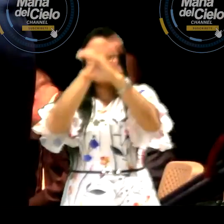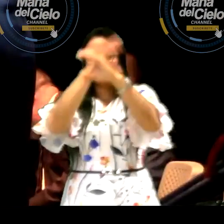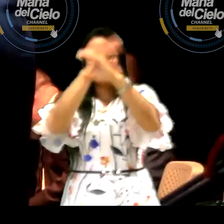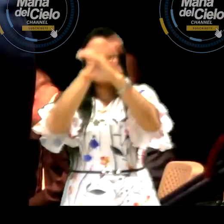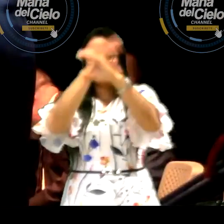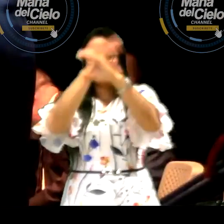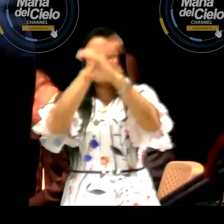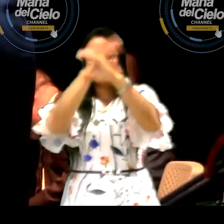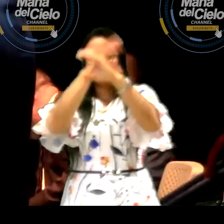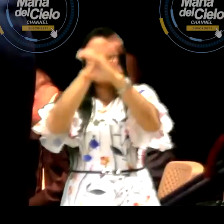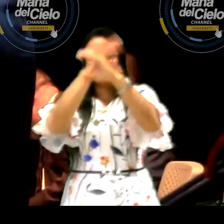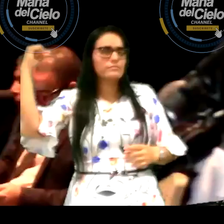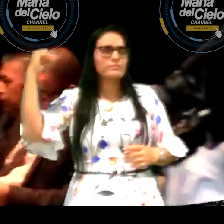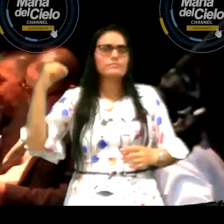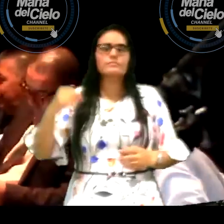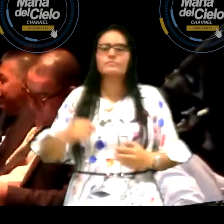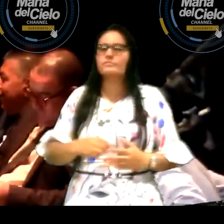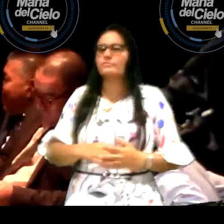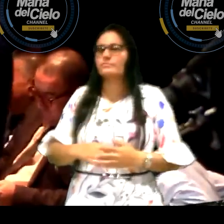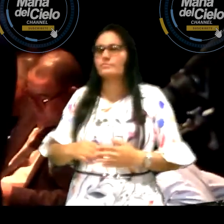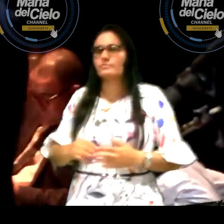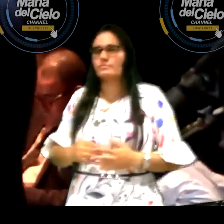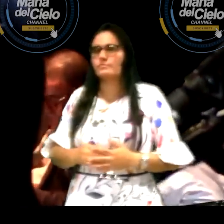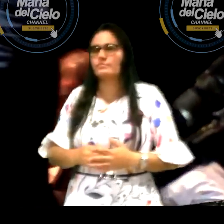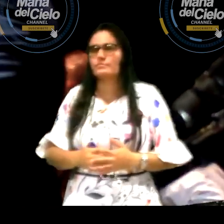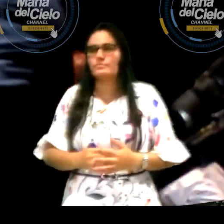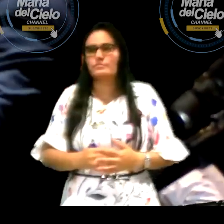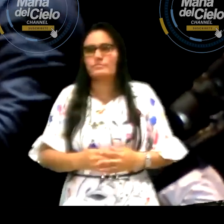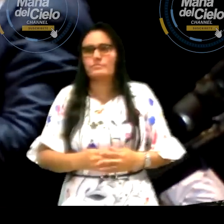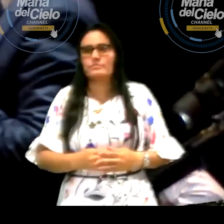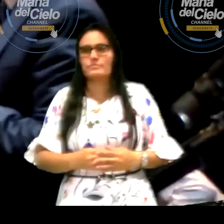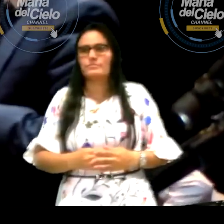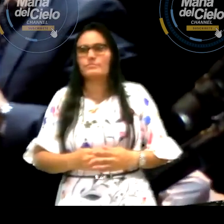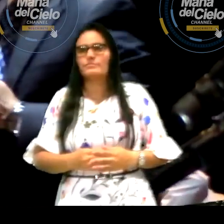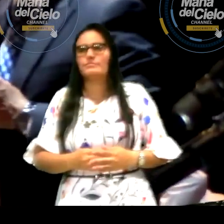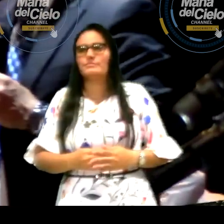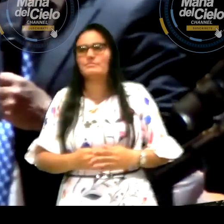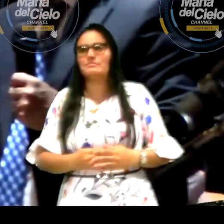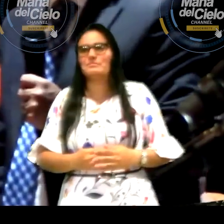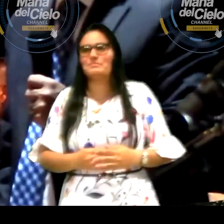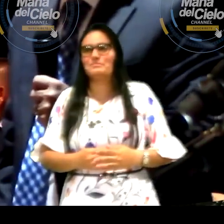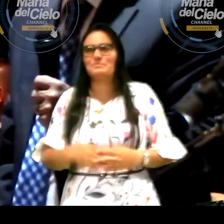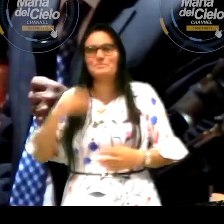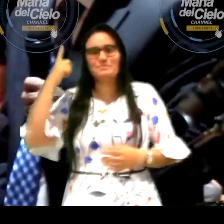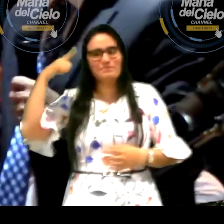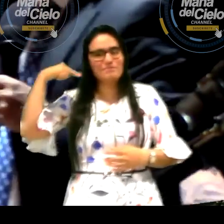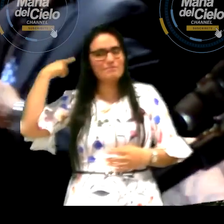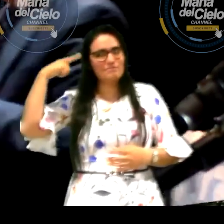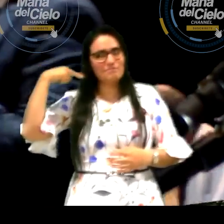Escúchame. Él aprieta el tornillo esta noche y dejas la loquera.